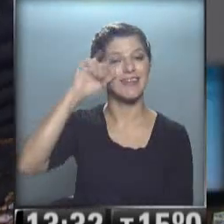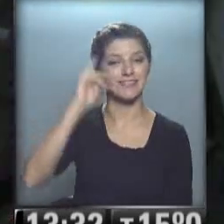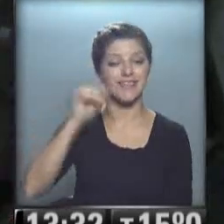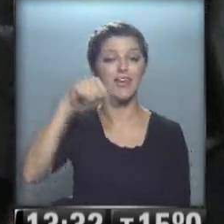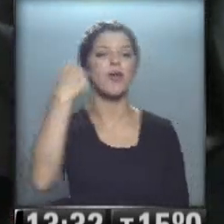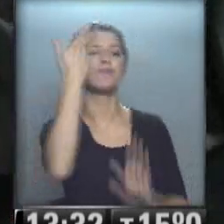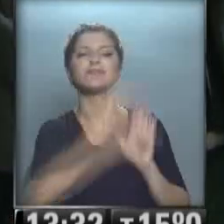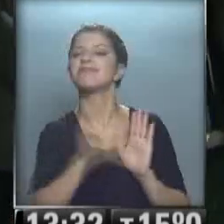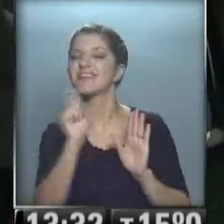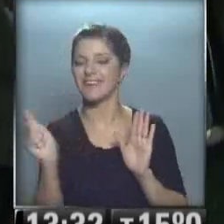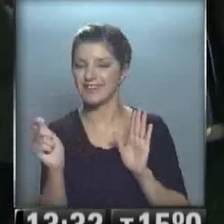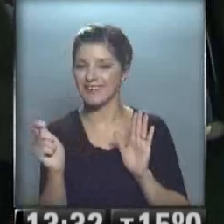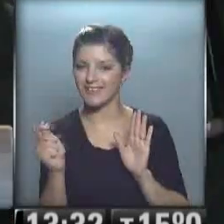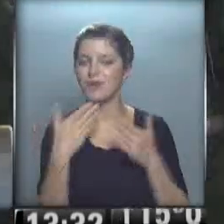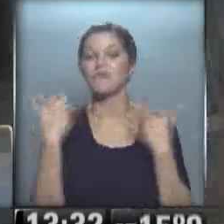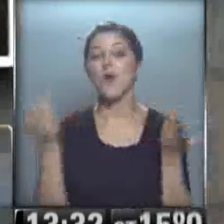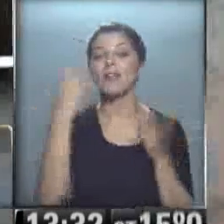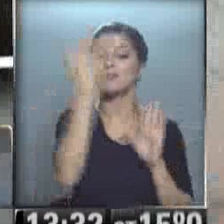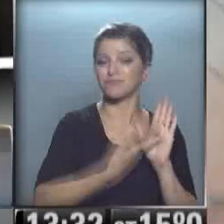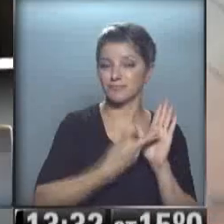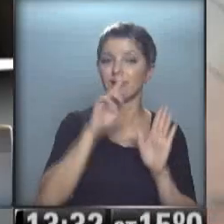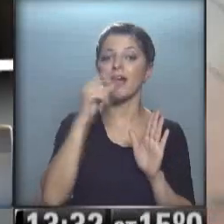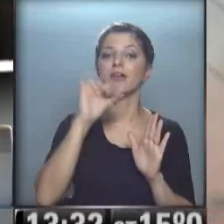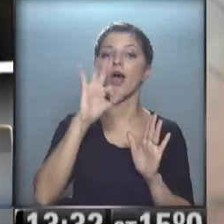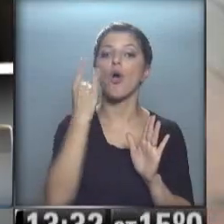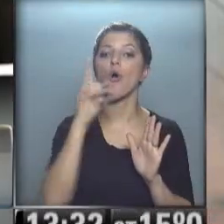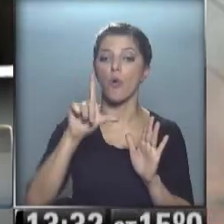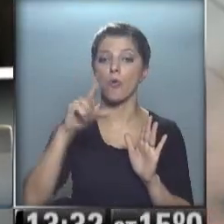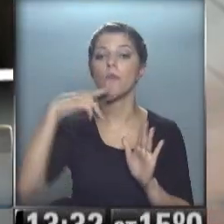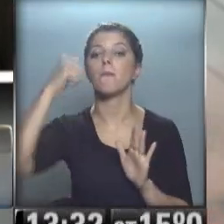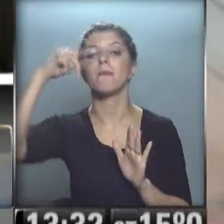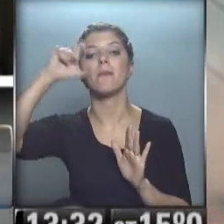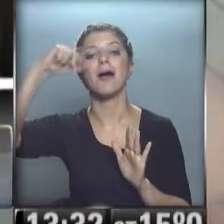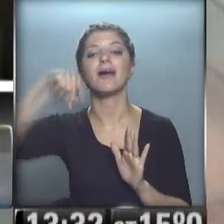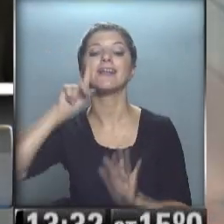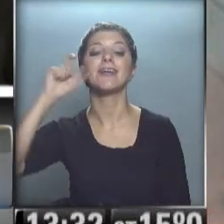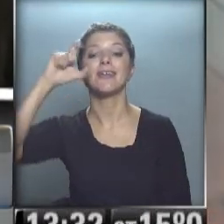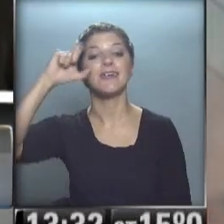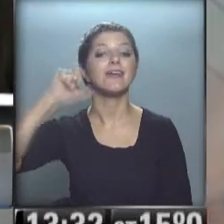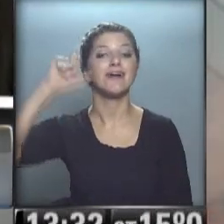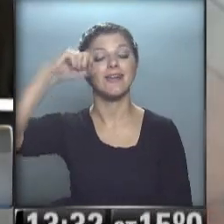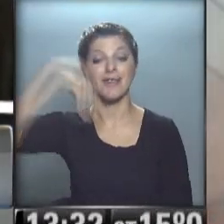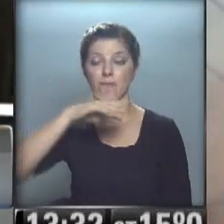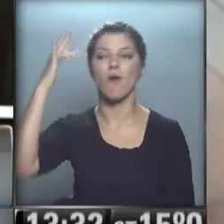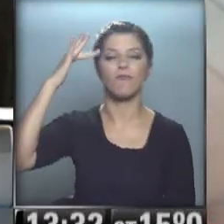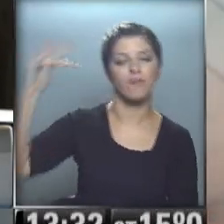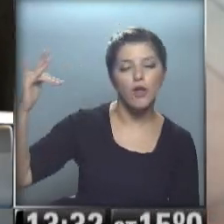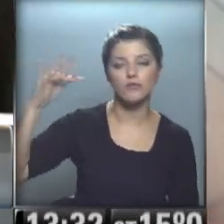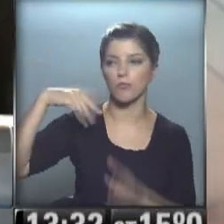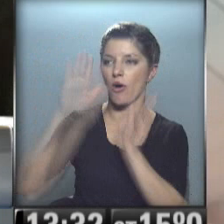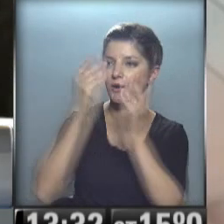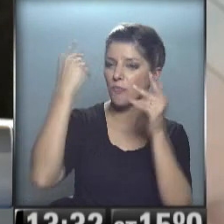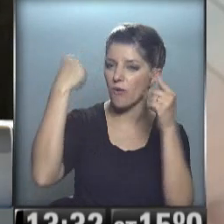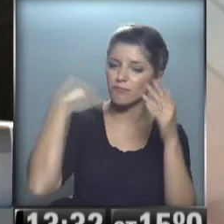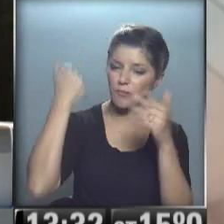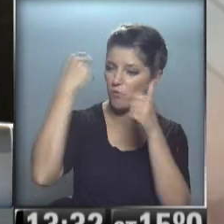incógnita bueno el personaje de hoy es Raúl vaneigem intelectual belga filósofo autor filólogo autor de varios libros y